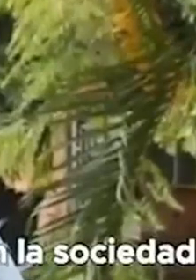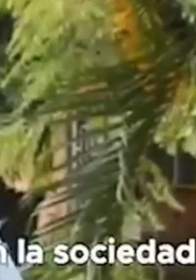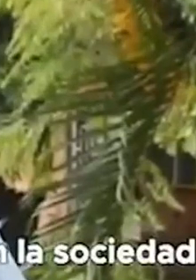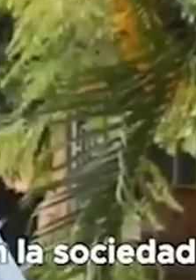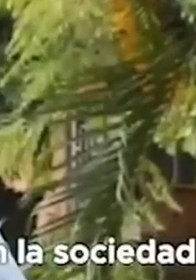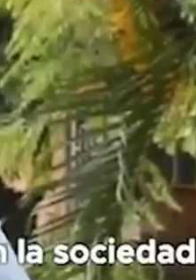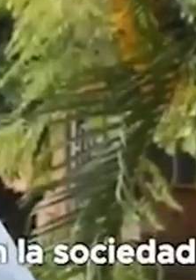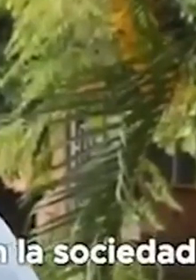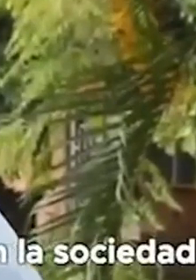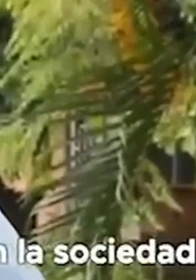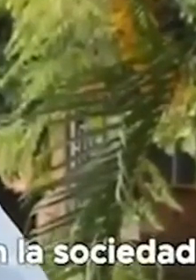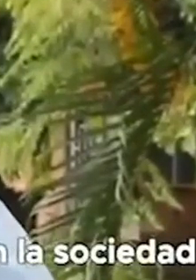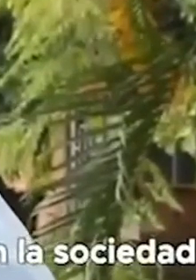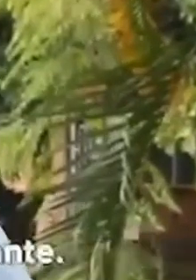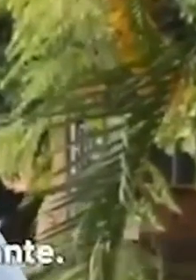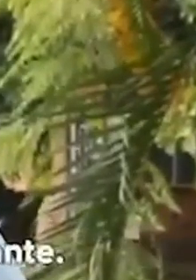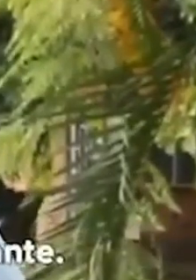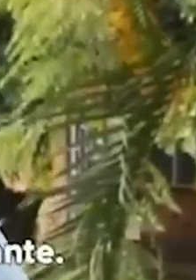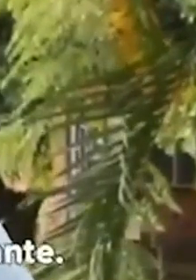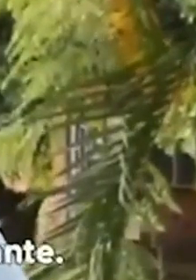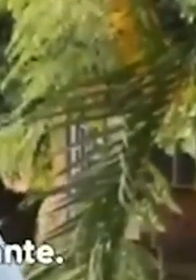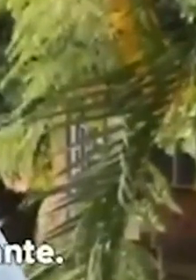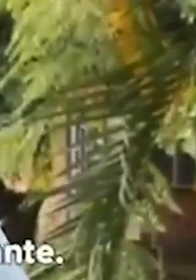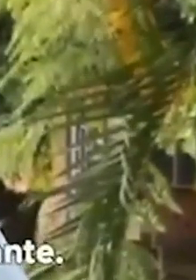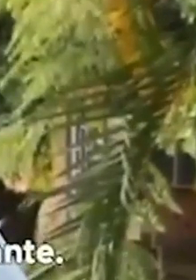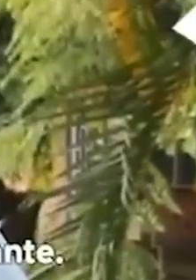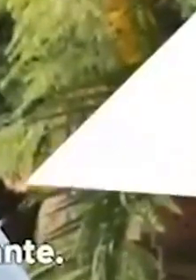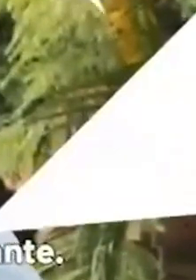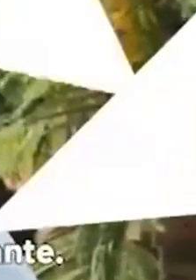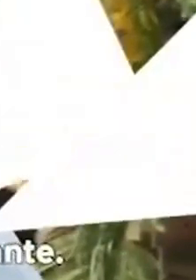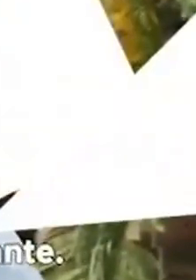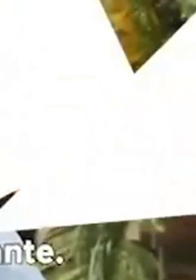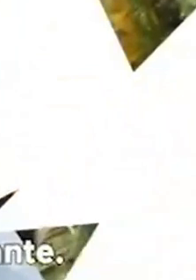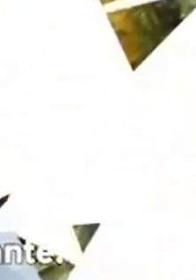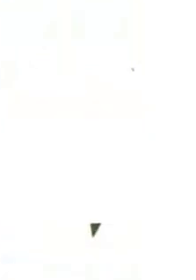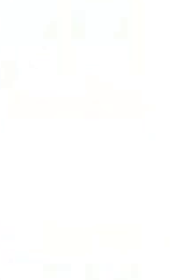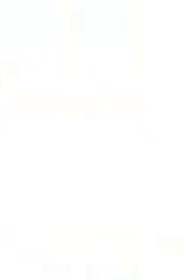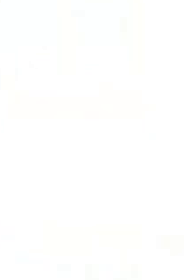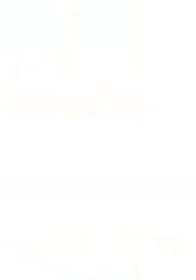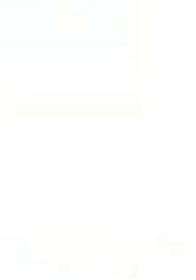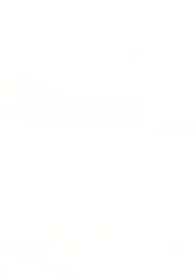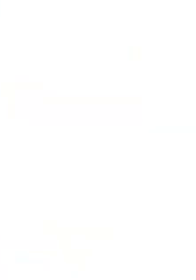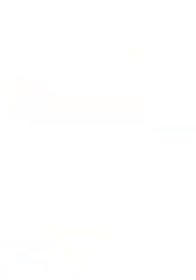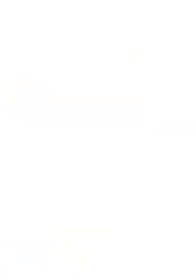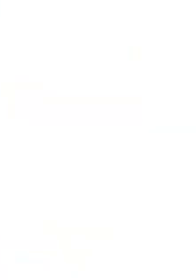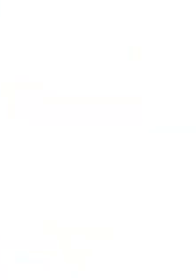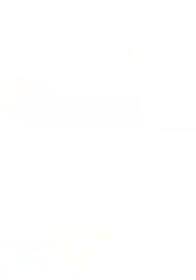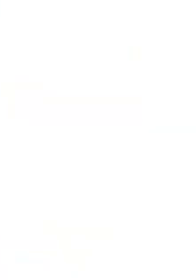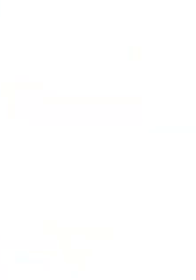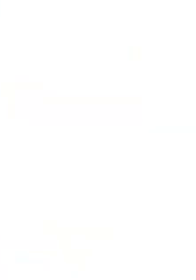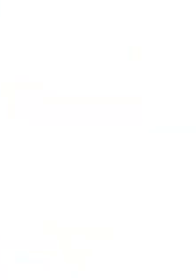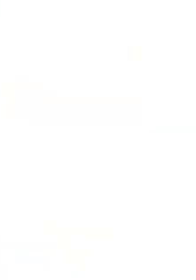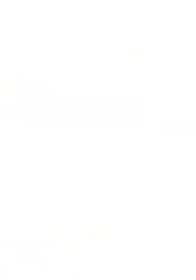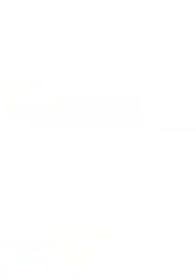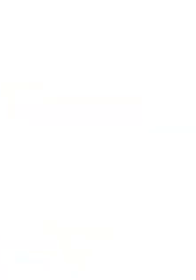inquietos, empoderados de su rol en la sociedad. Gracias, mil gracias. Vamos para adelante.